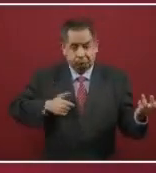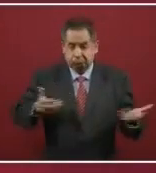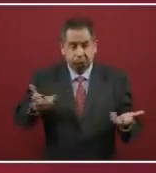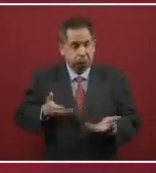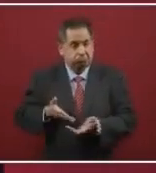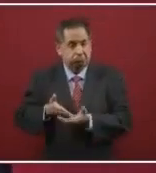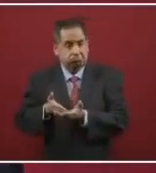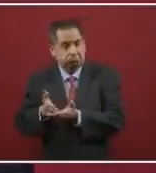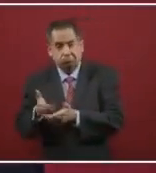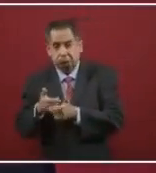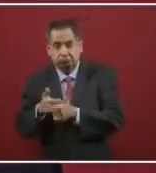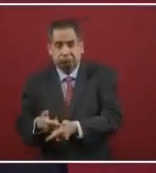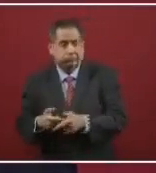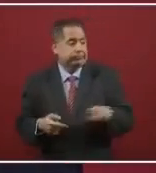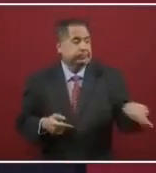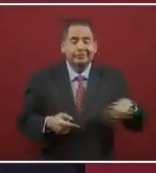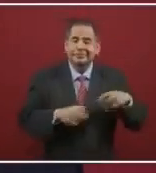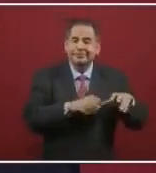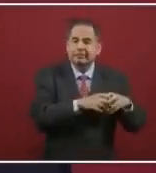les